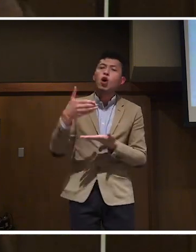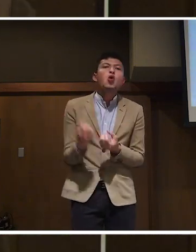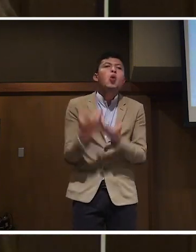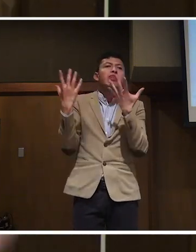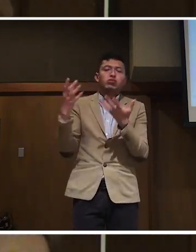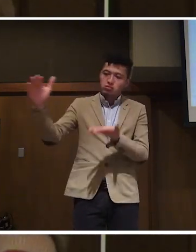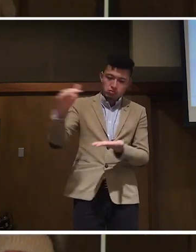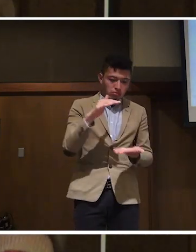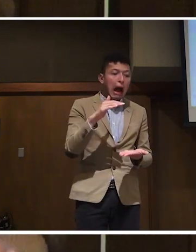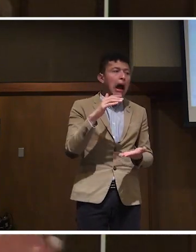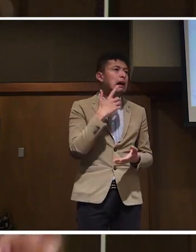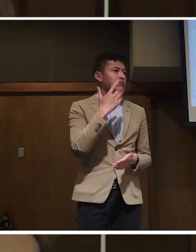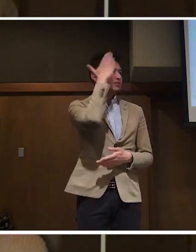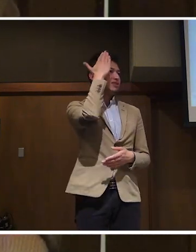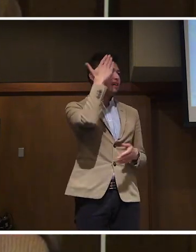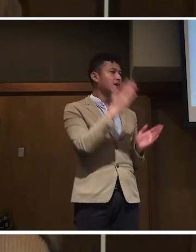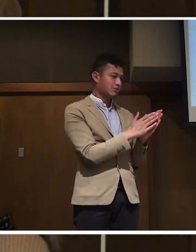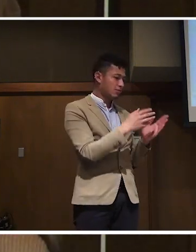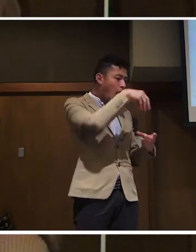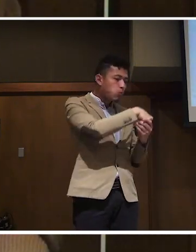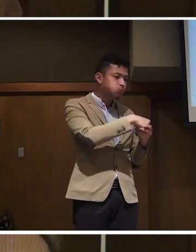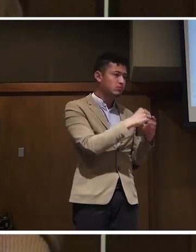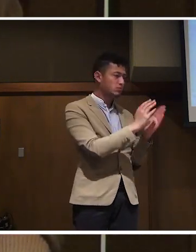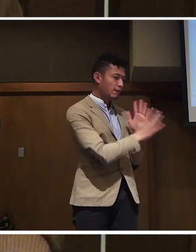que contar uno por uno y armar uno, y se demora uno mucho.